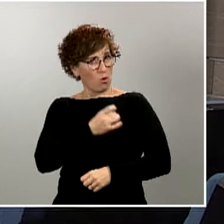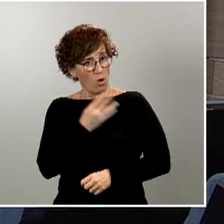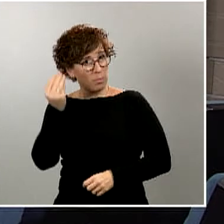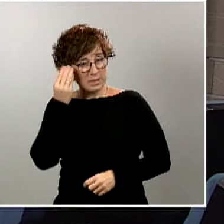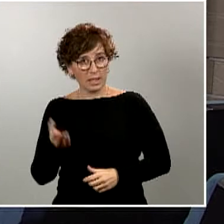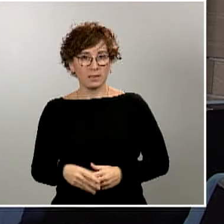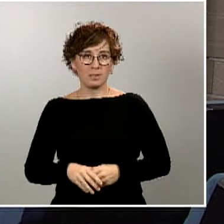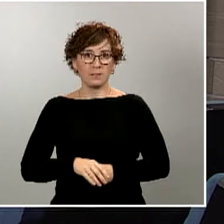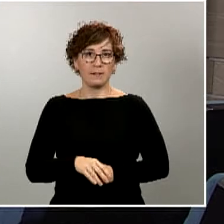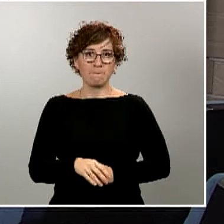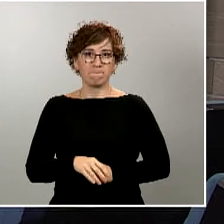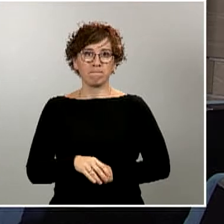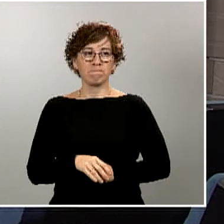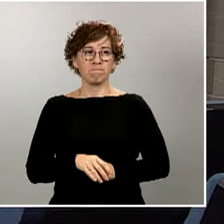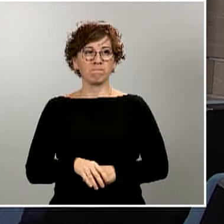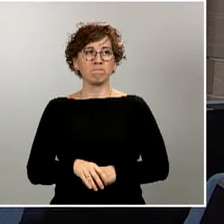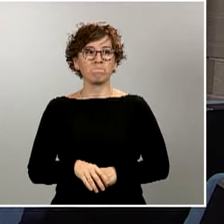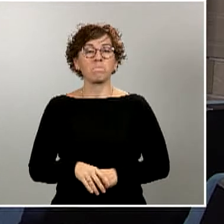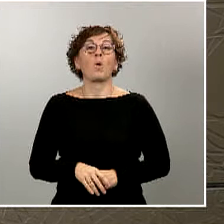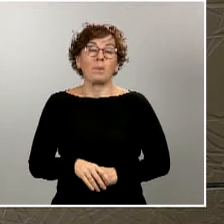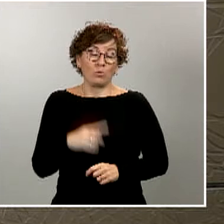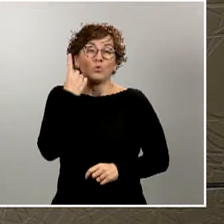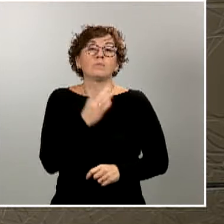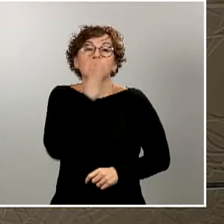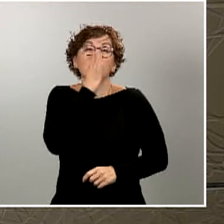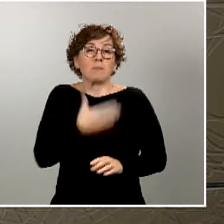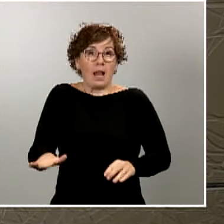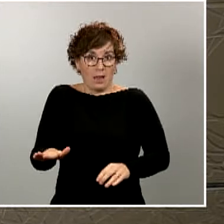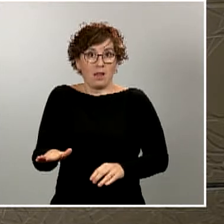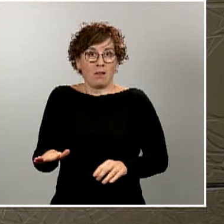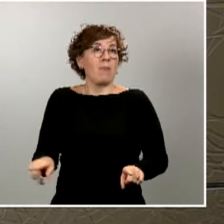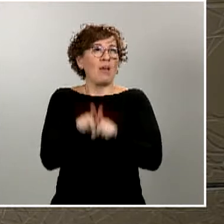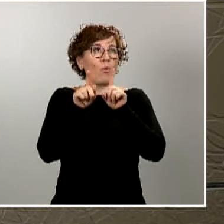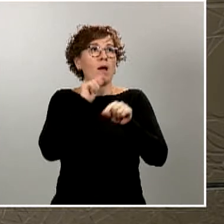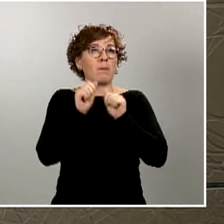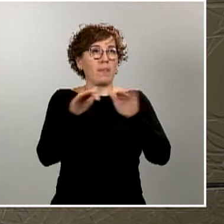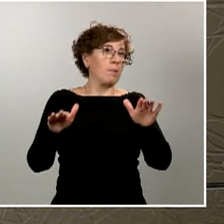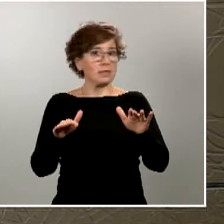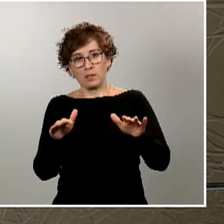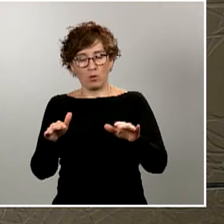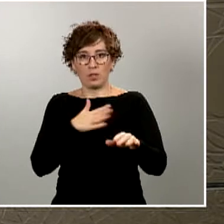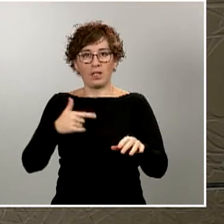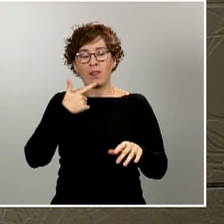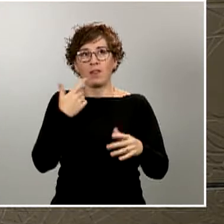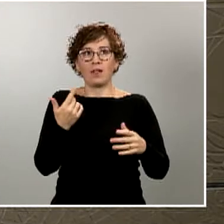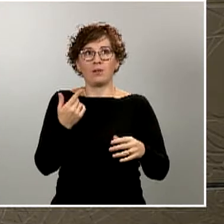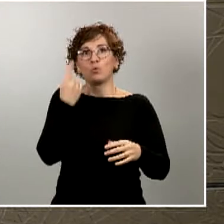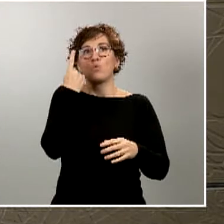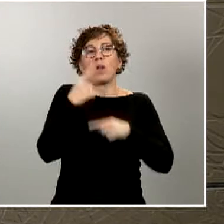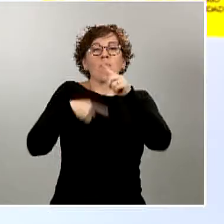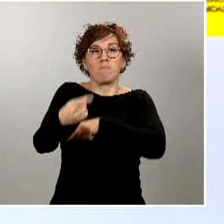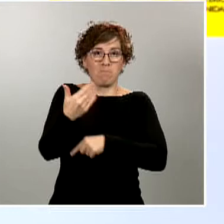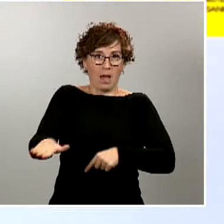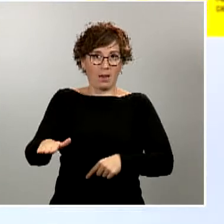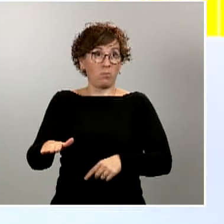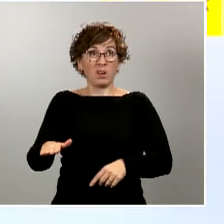Bueno, me parece un mal precedente con epidemia o sin epidemia. Normalmente, en todo un país